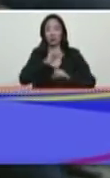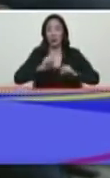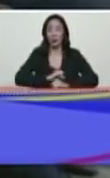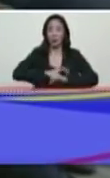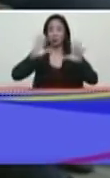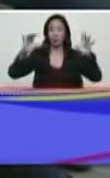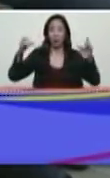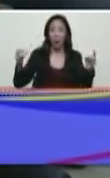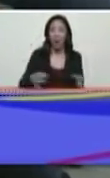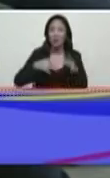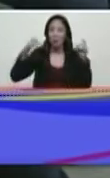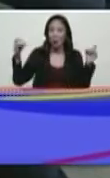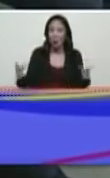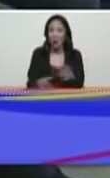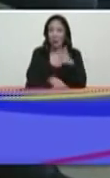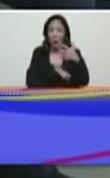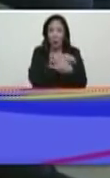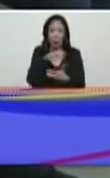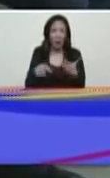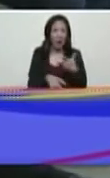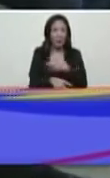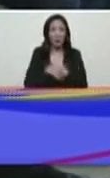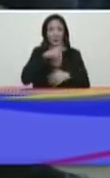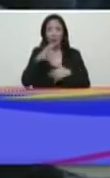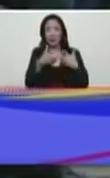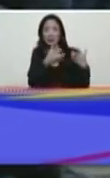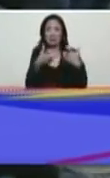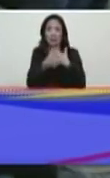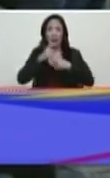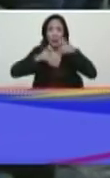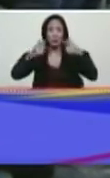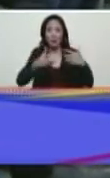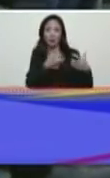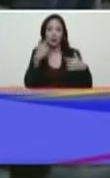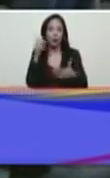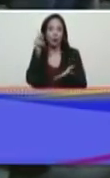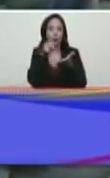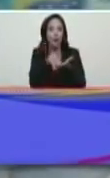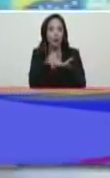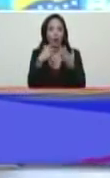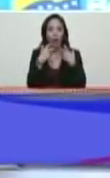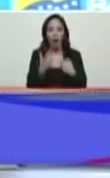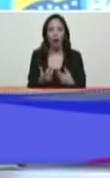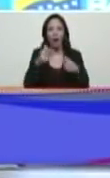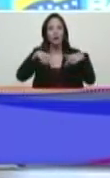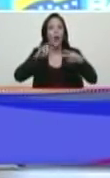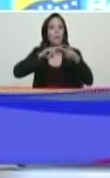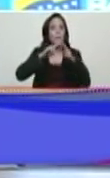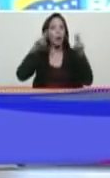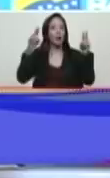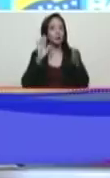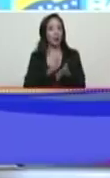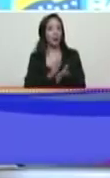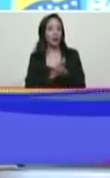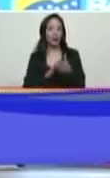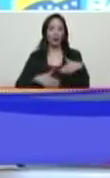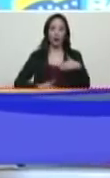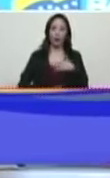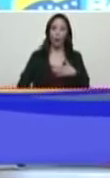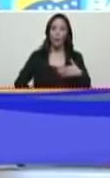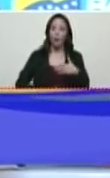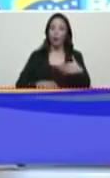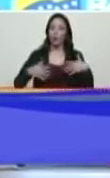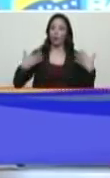país desestabilizado, un país en guerra civil, y se encuentran un país en paz, viviendo en